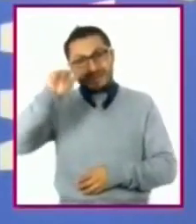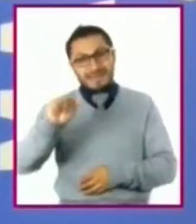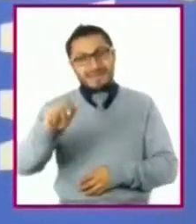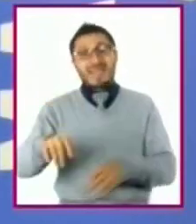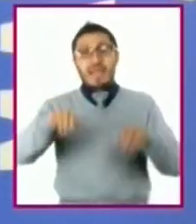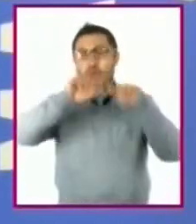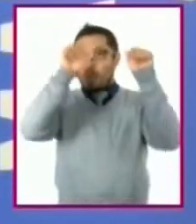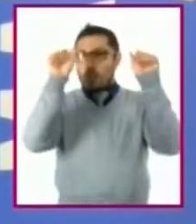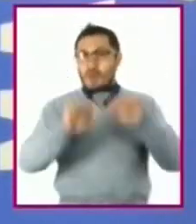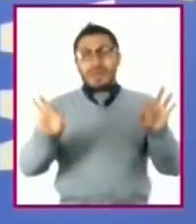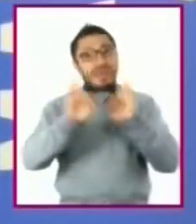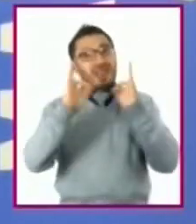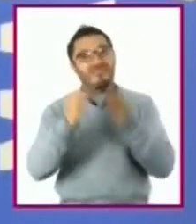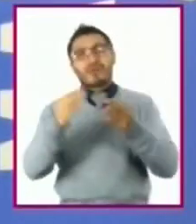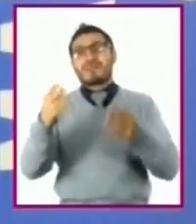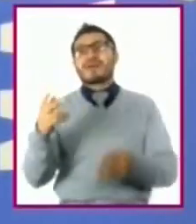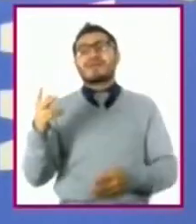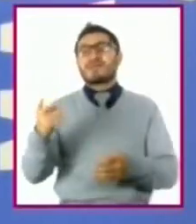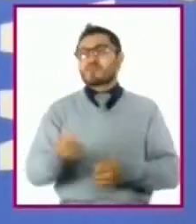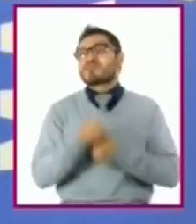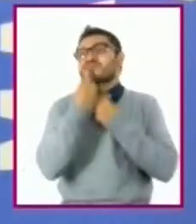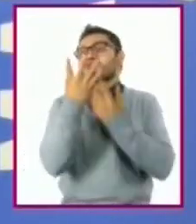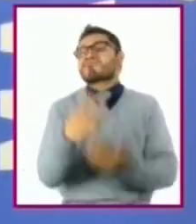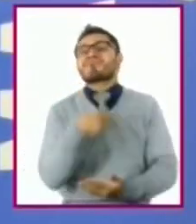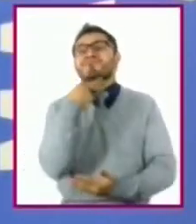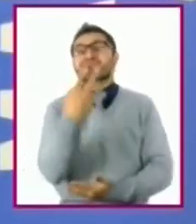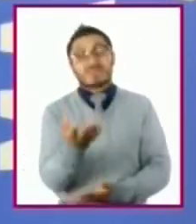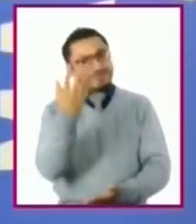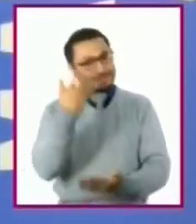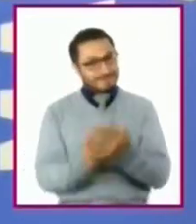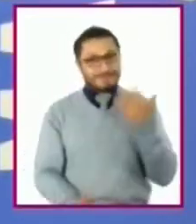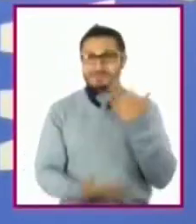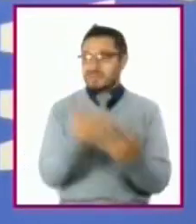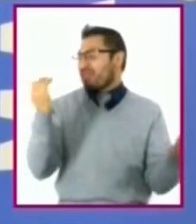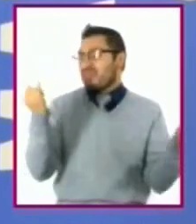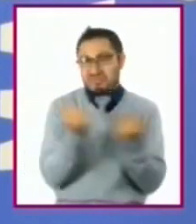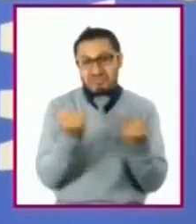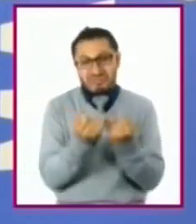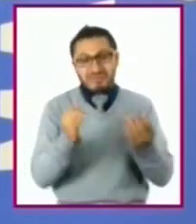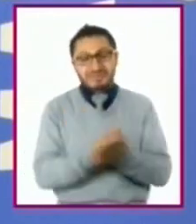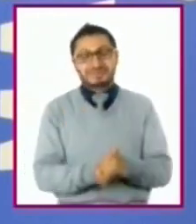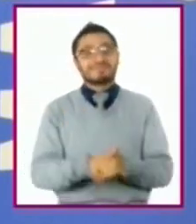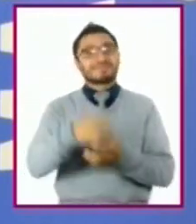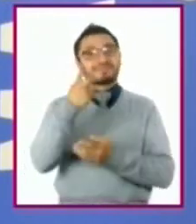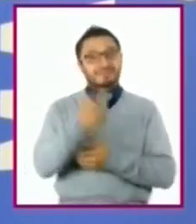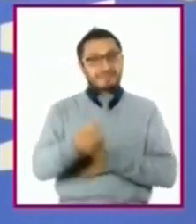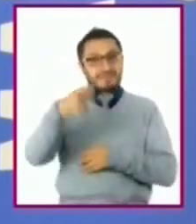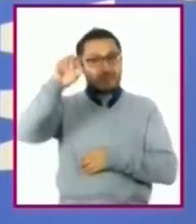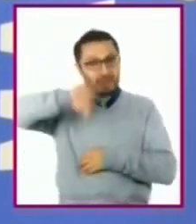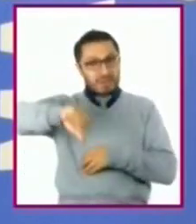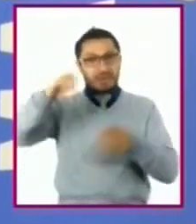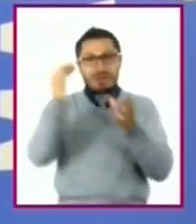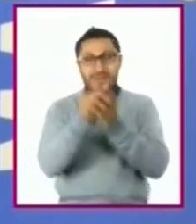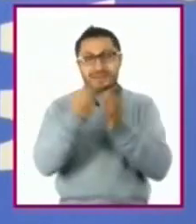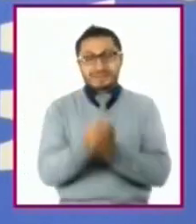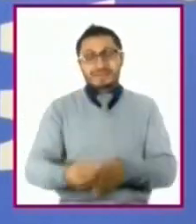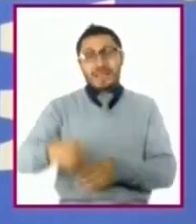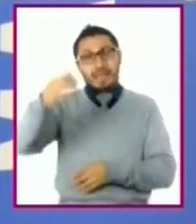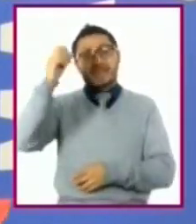verbal. Una de las bellas artes que se sirve de las palabras. Esta sesión se titula Conociendo a los